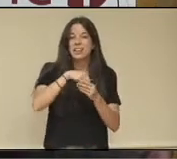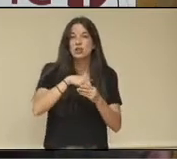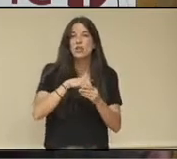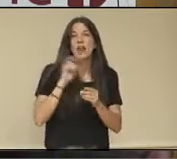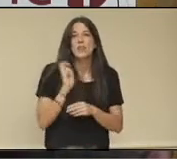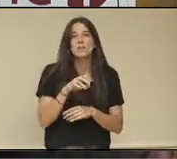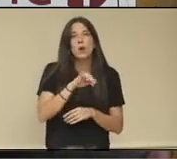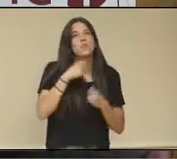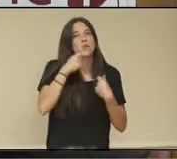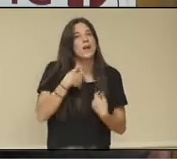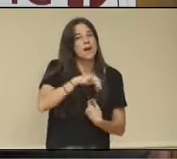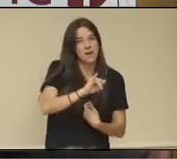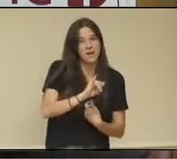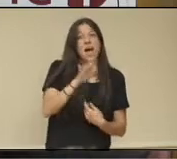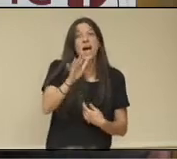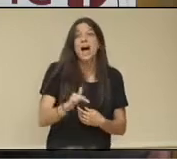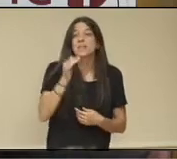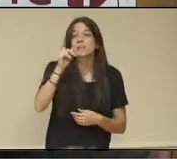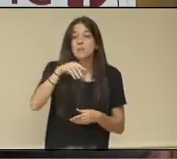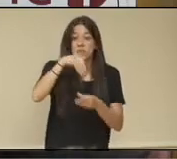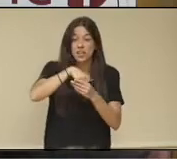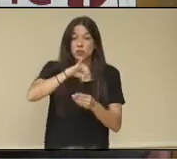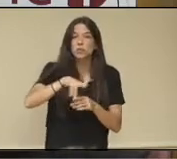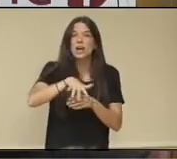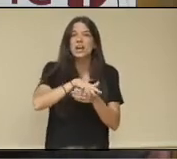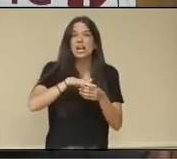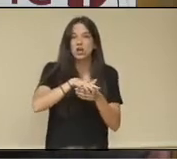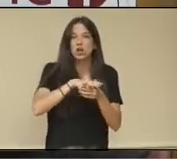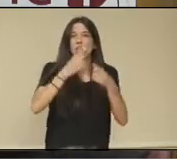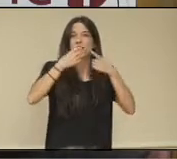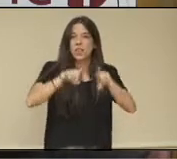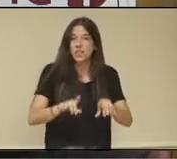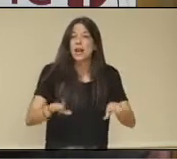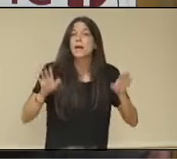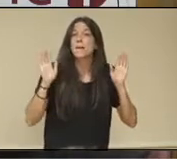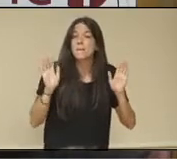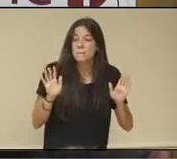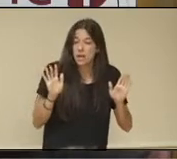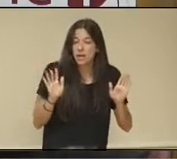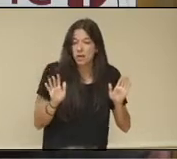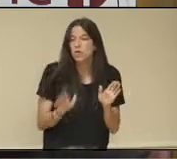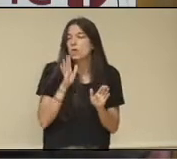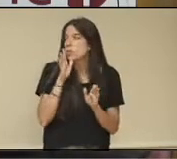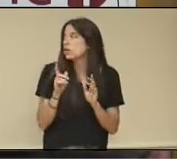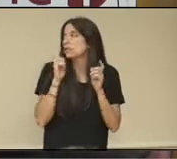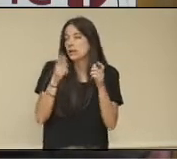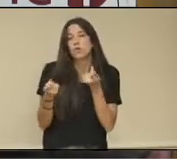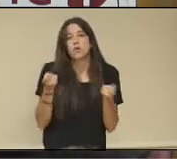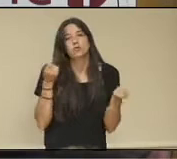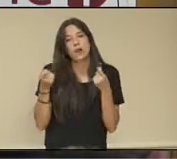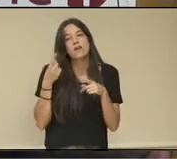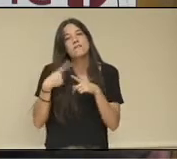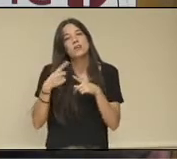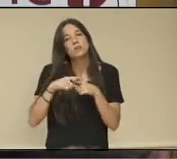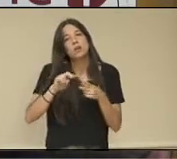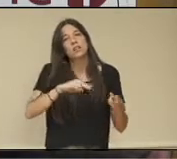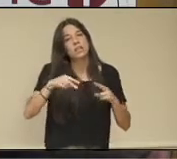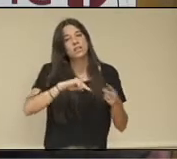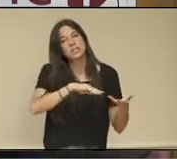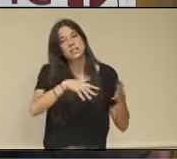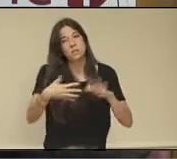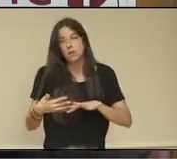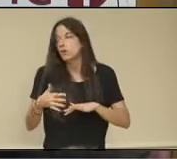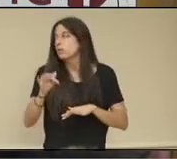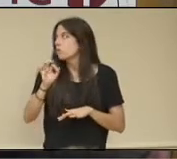además contiene esta región diferencial, pero por el control del factor de transcripción FOP